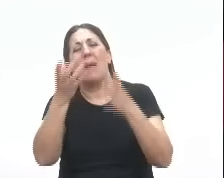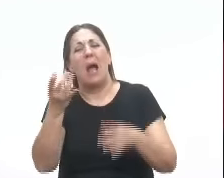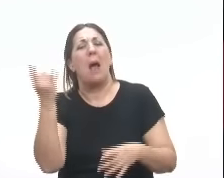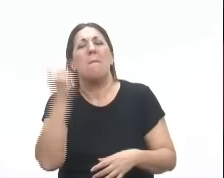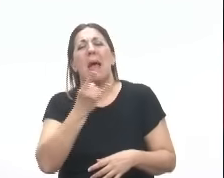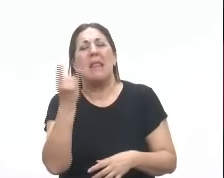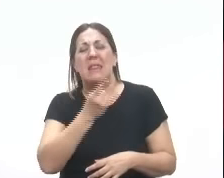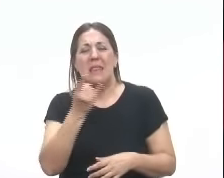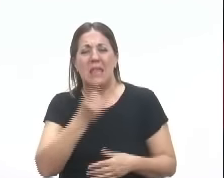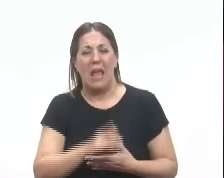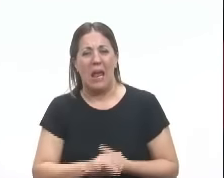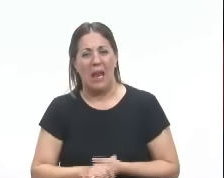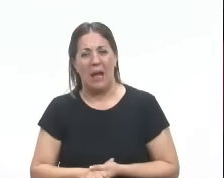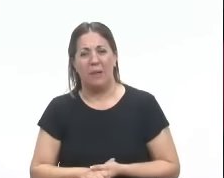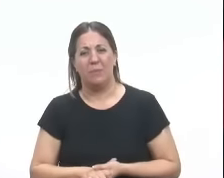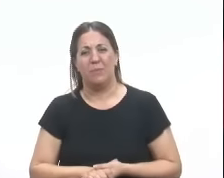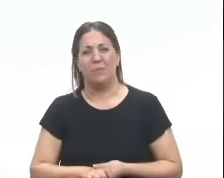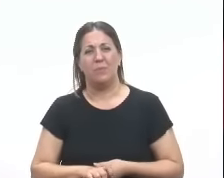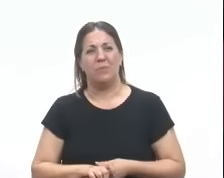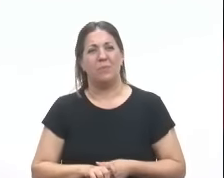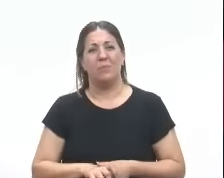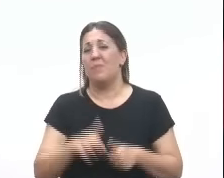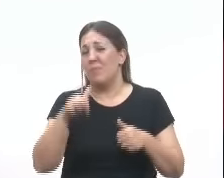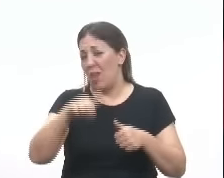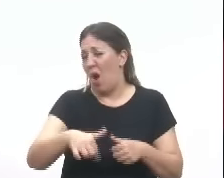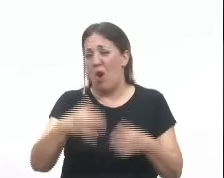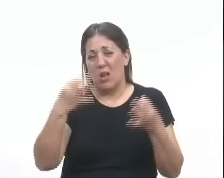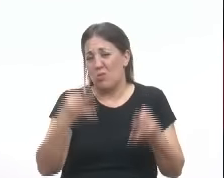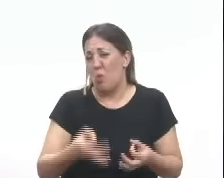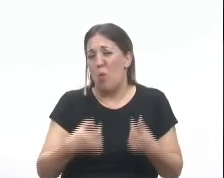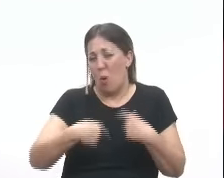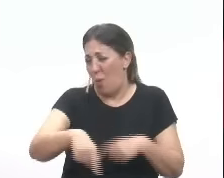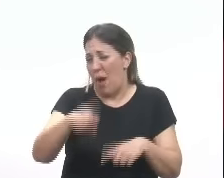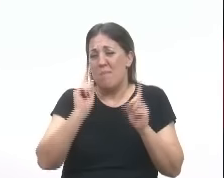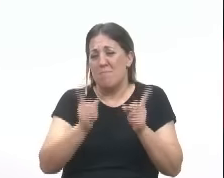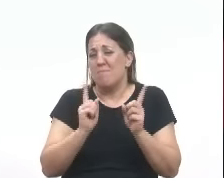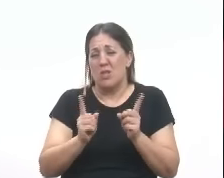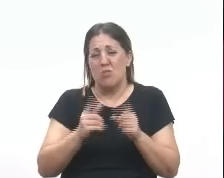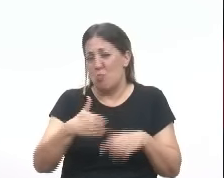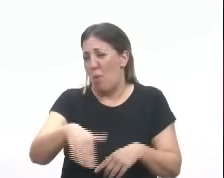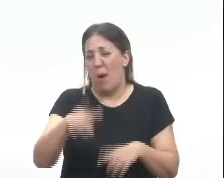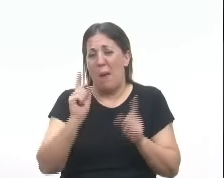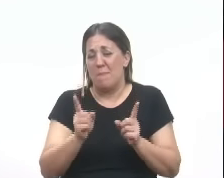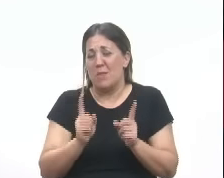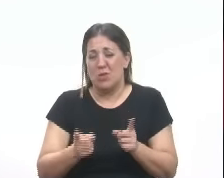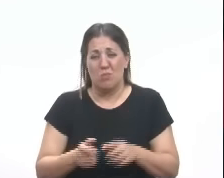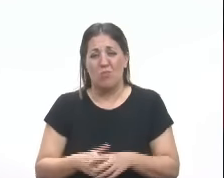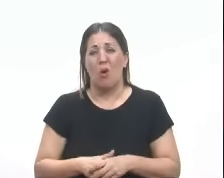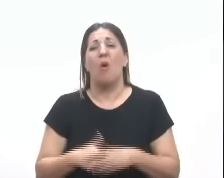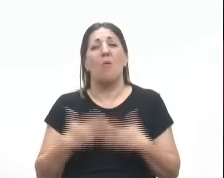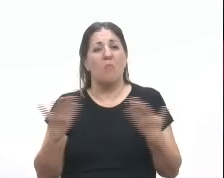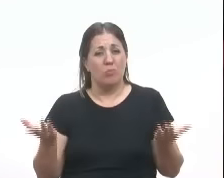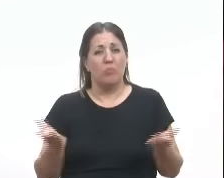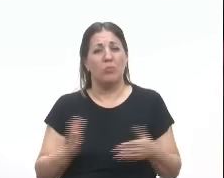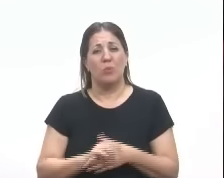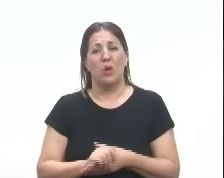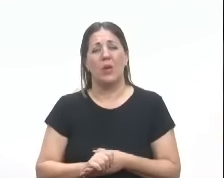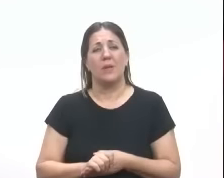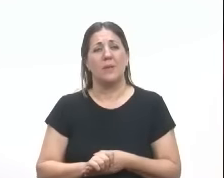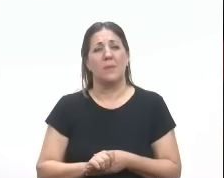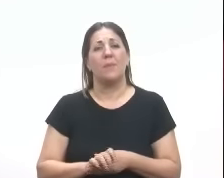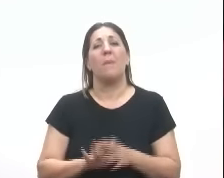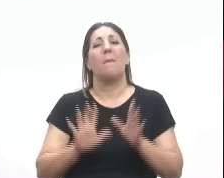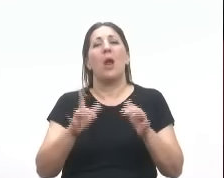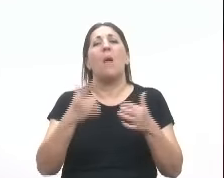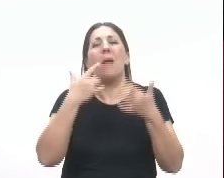presidente. Y ahora va a pasar lo mismo. Entonces, estamos a tiempo, pero para sentarnos a